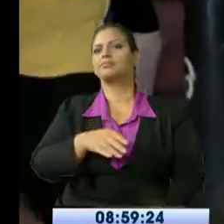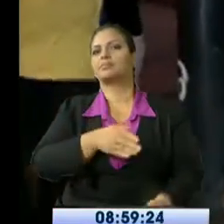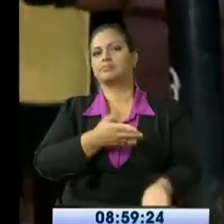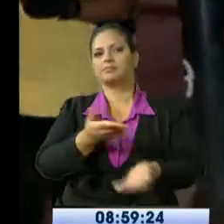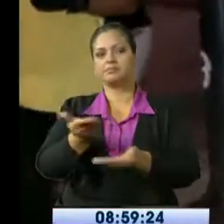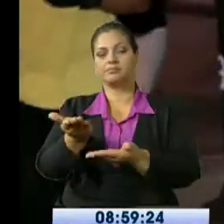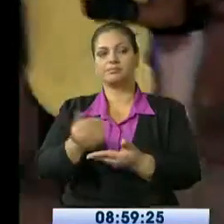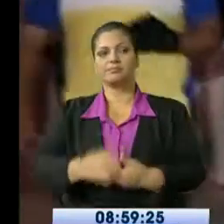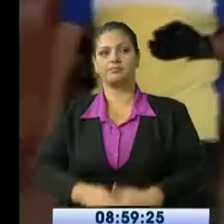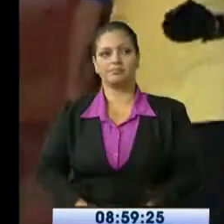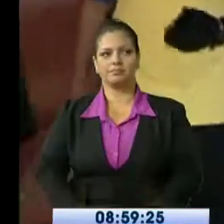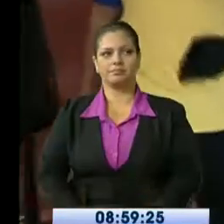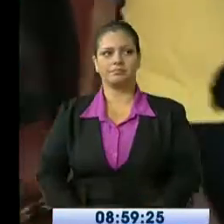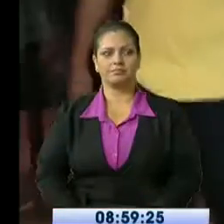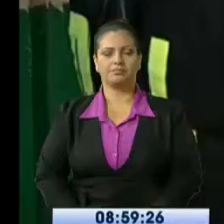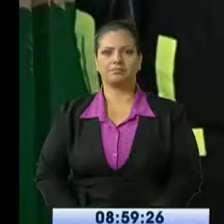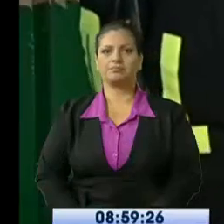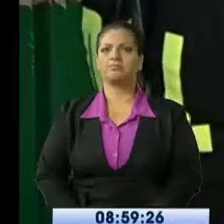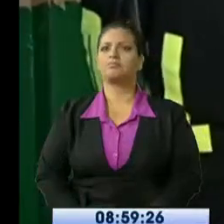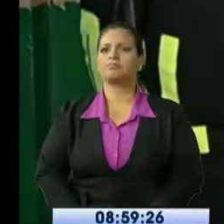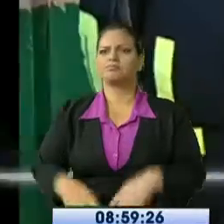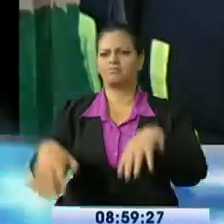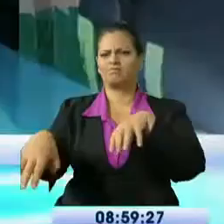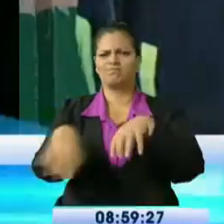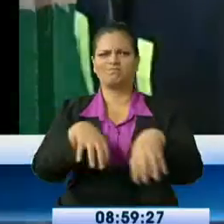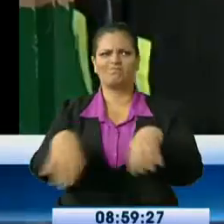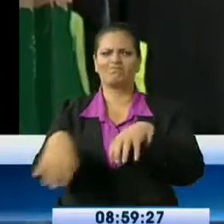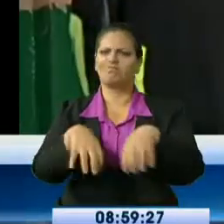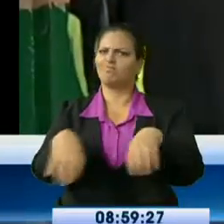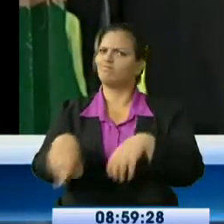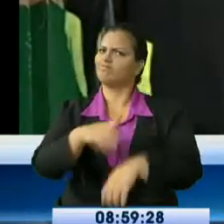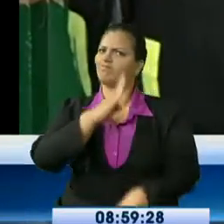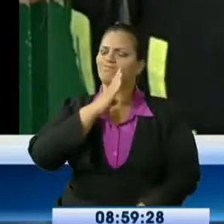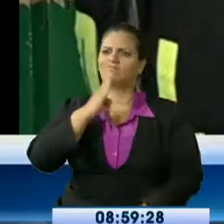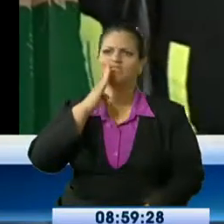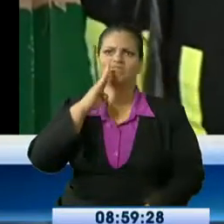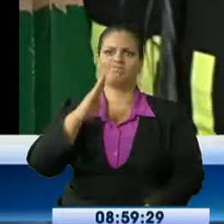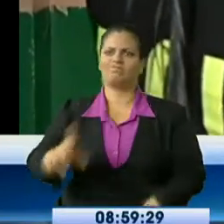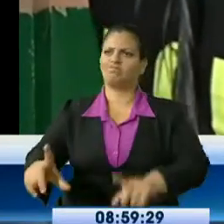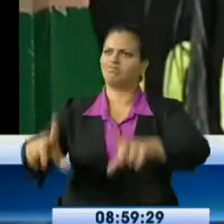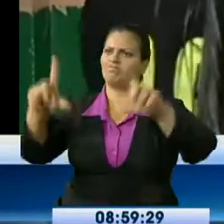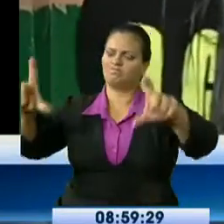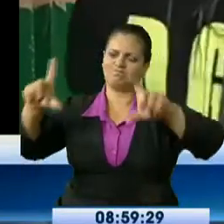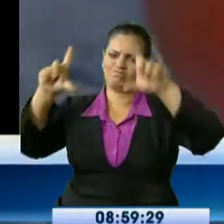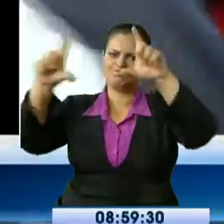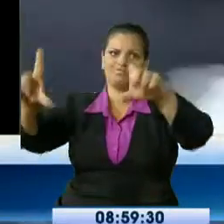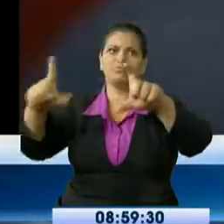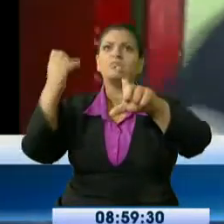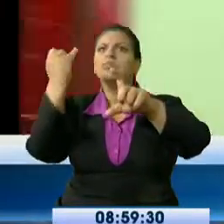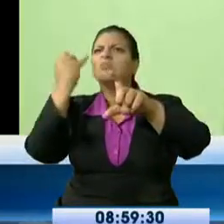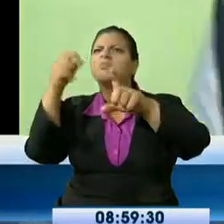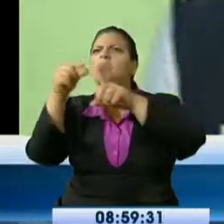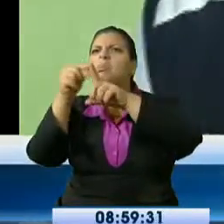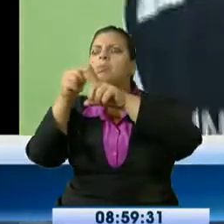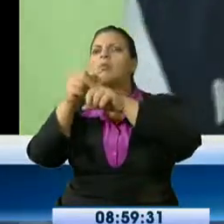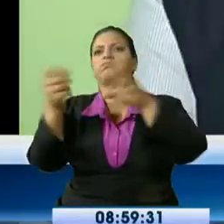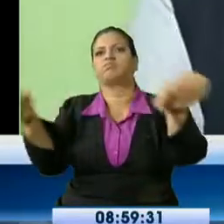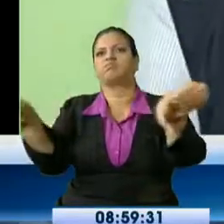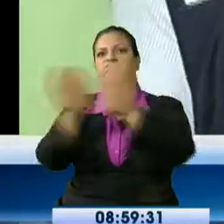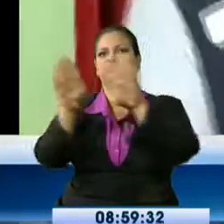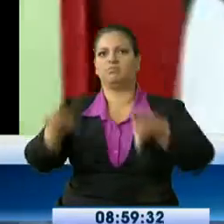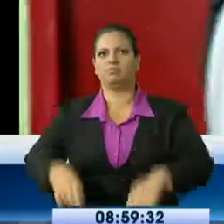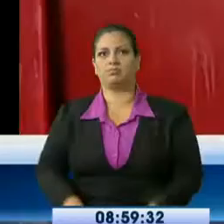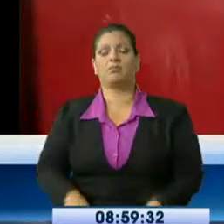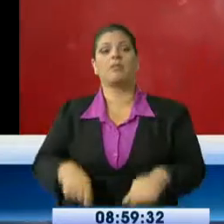Los operativos para cerrar prostíbulos que no cumplen con la ley continúan. Esta vez fue en el Guasmo Norte, locales que según